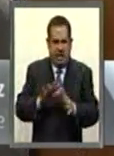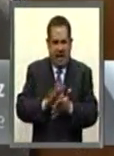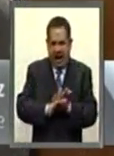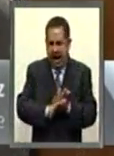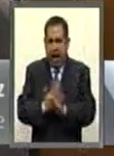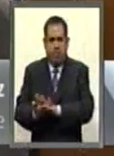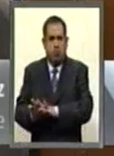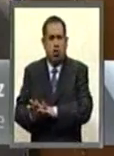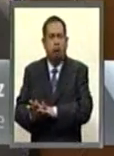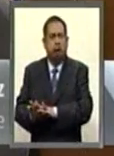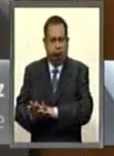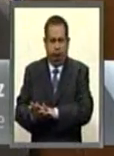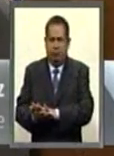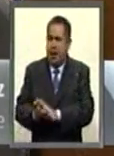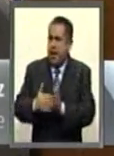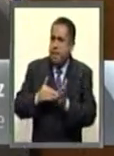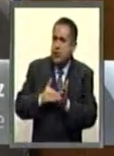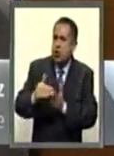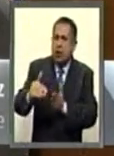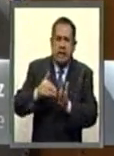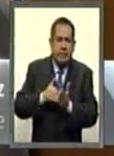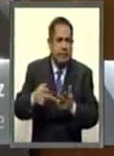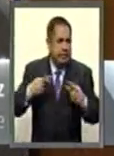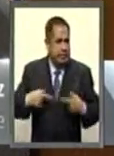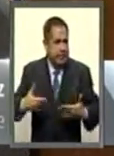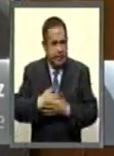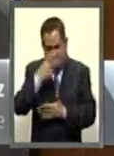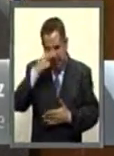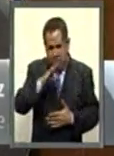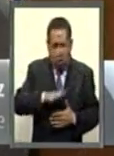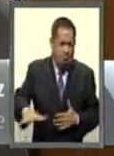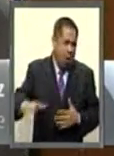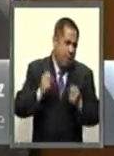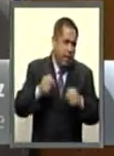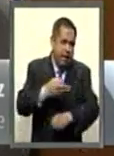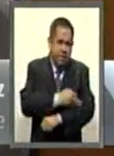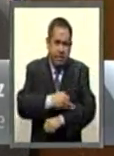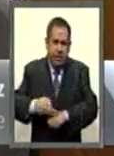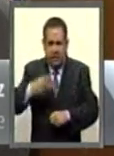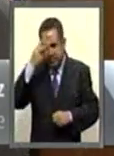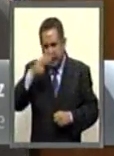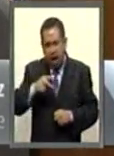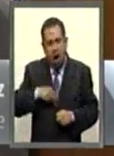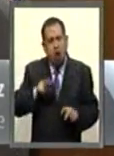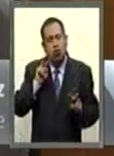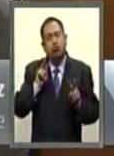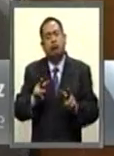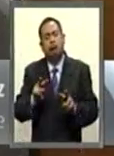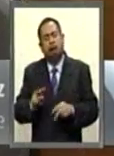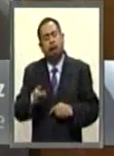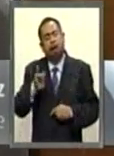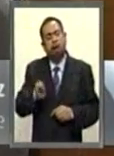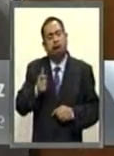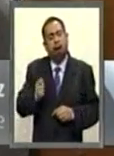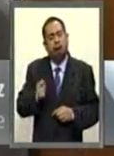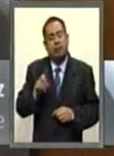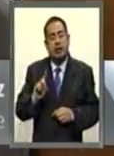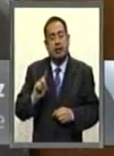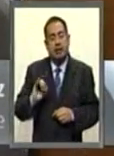que millones de mexicanos, de familias mexicanas, pudieran tener acceso a la televisión